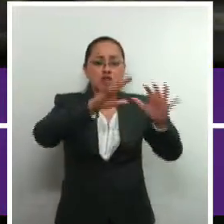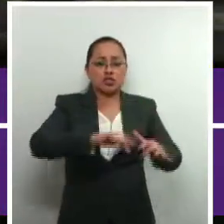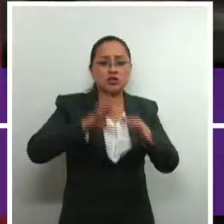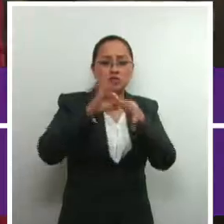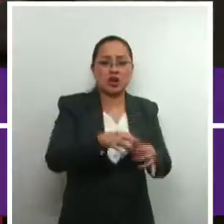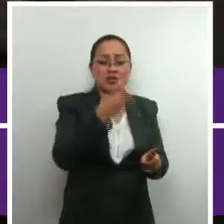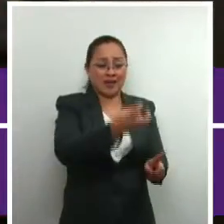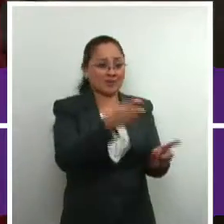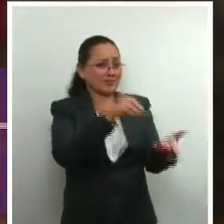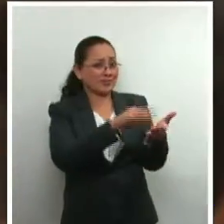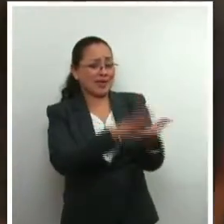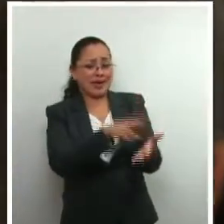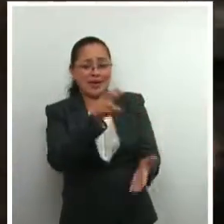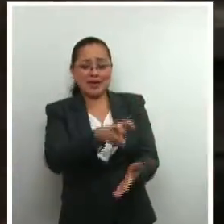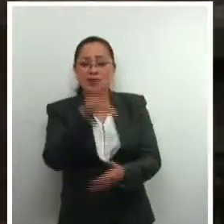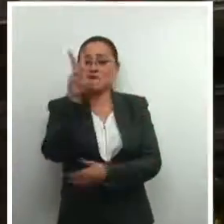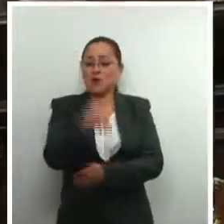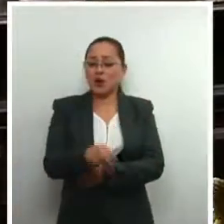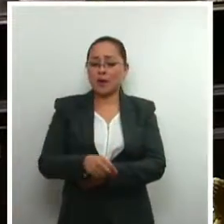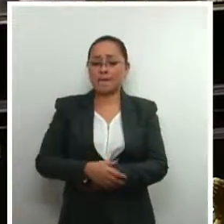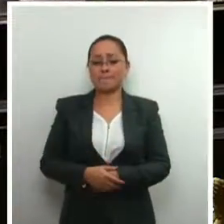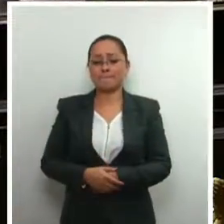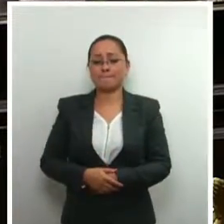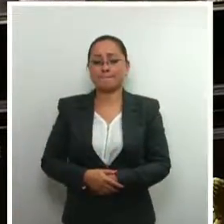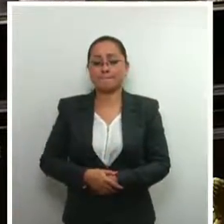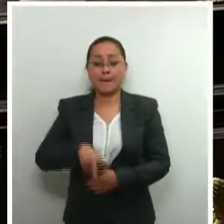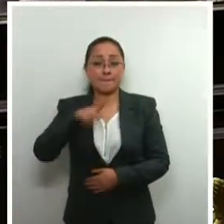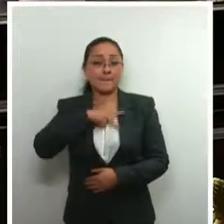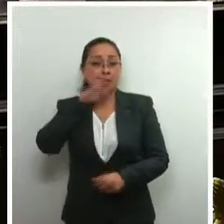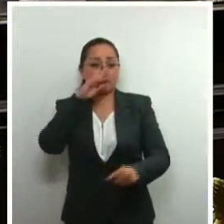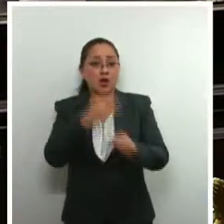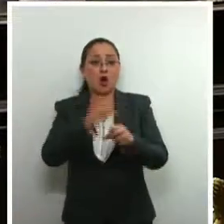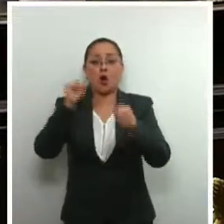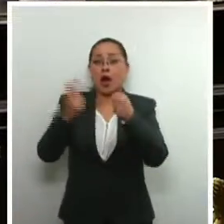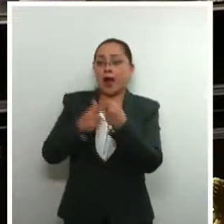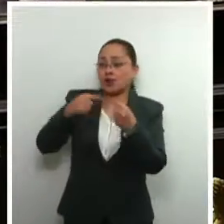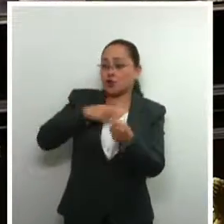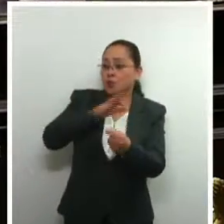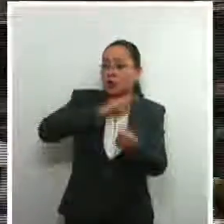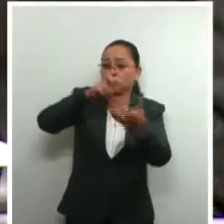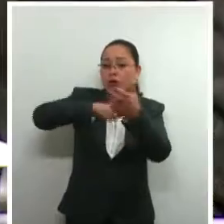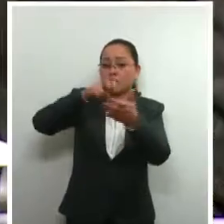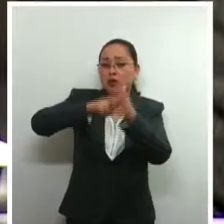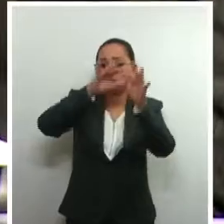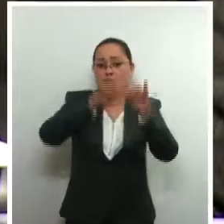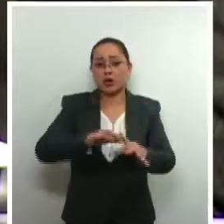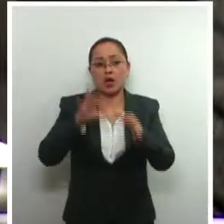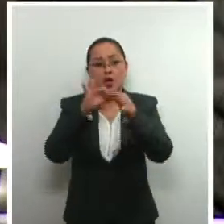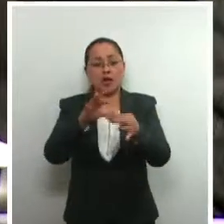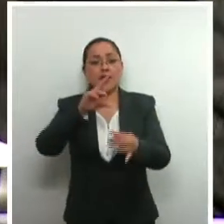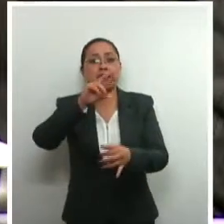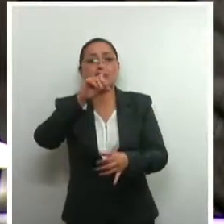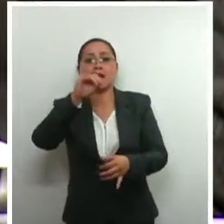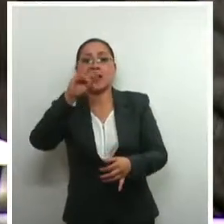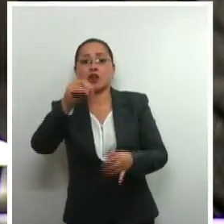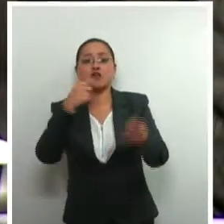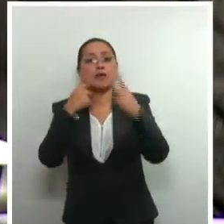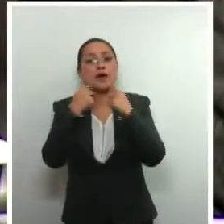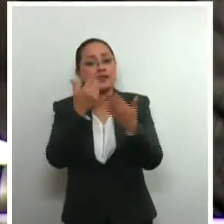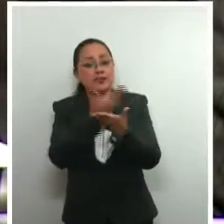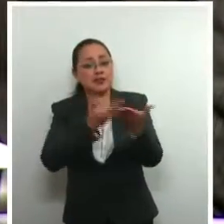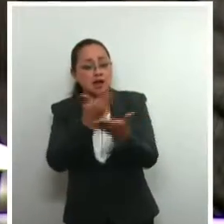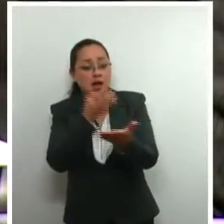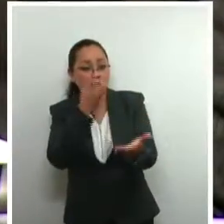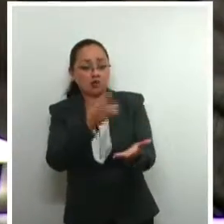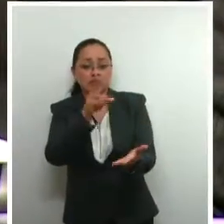constituyente. Pero yo no tengo ninguna facultad ni competencia para modificar el diario de los debates y en todo